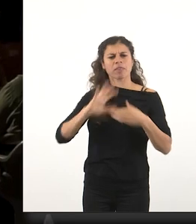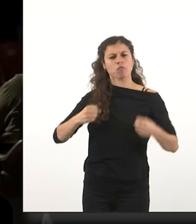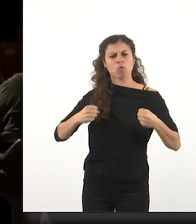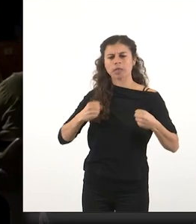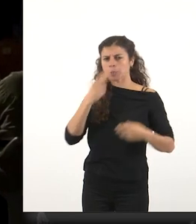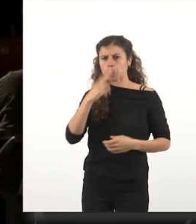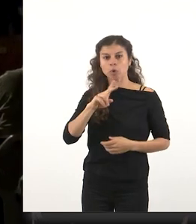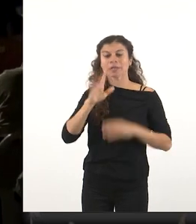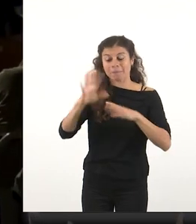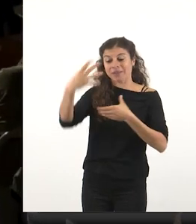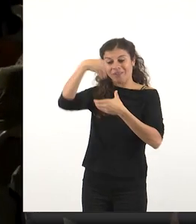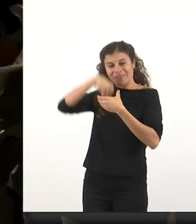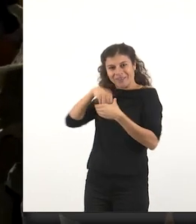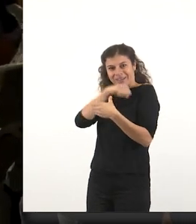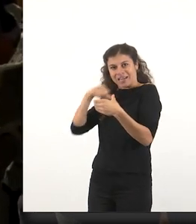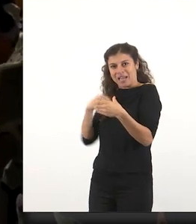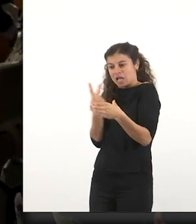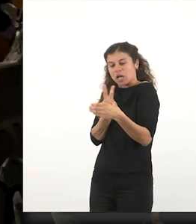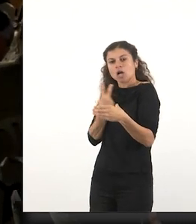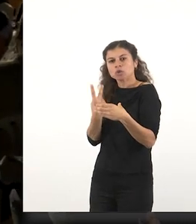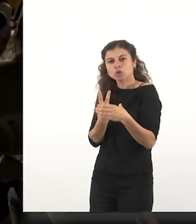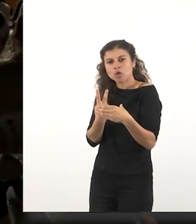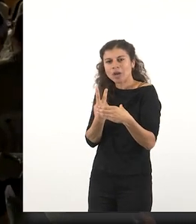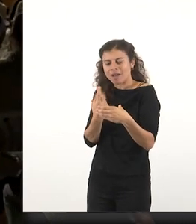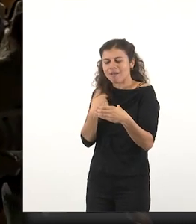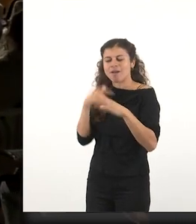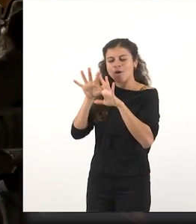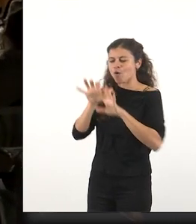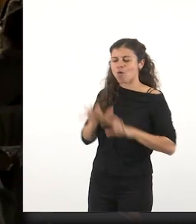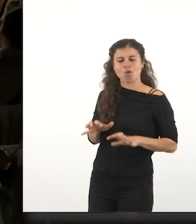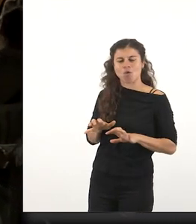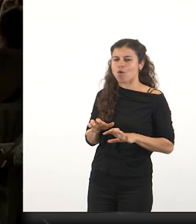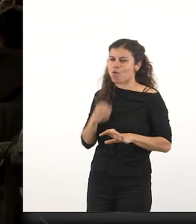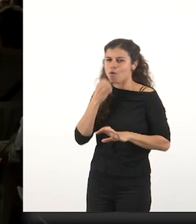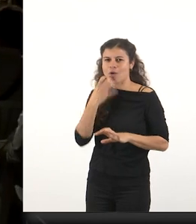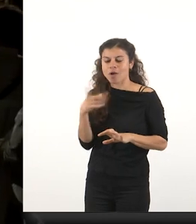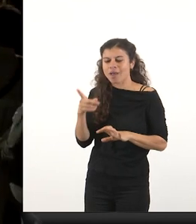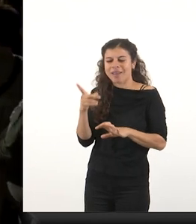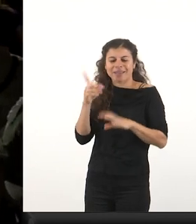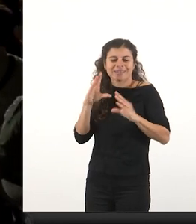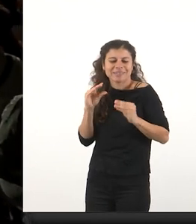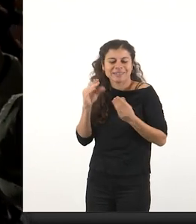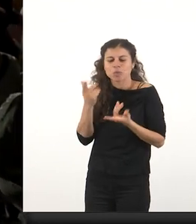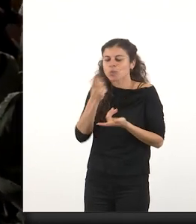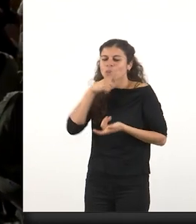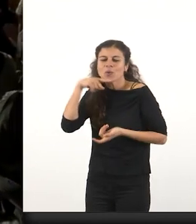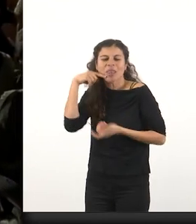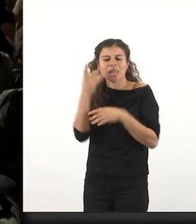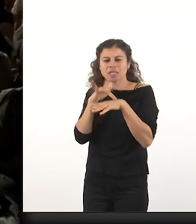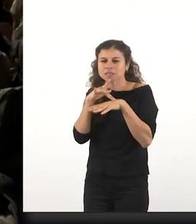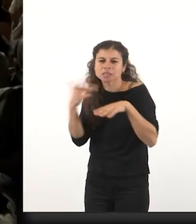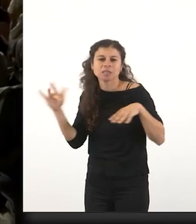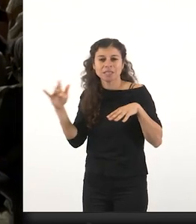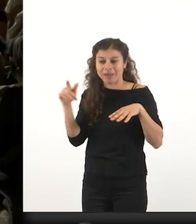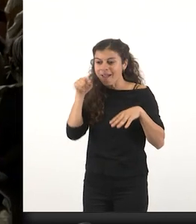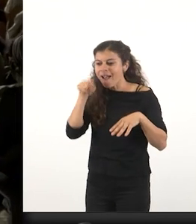Antonio, cuando está conmigo a solas, señora, de verdad que se lo juro que lo conozco mejor que su madre. Antonio es tierno, dulce, sensible y de esa parte de él me